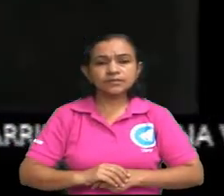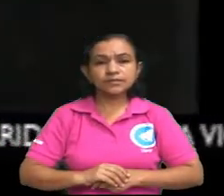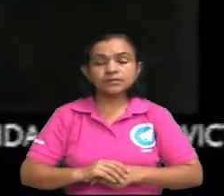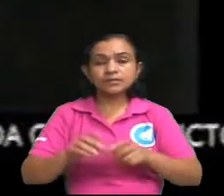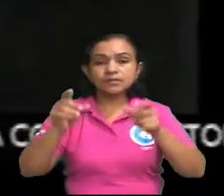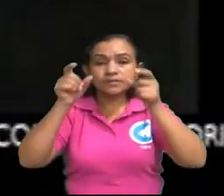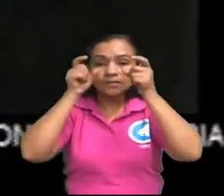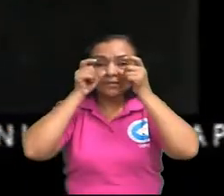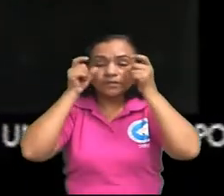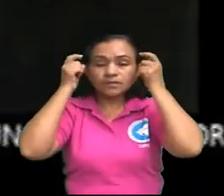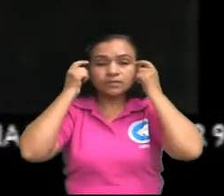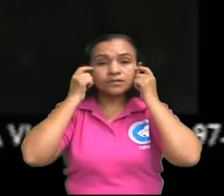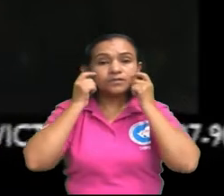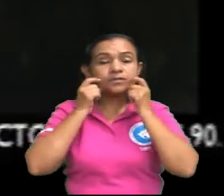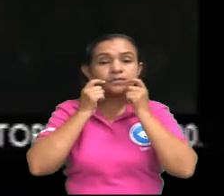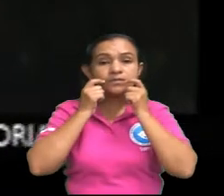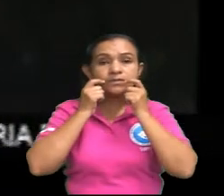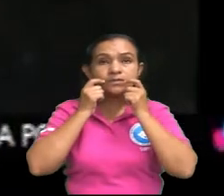Carlos Fonseca